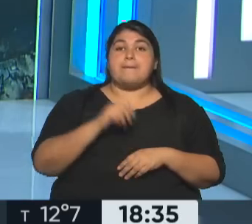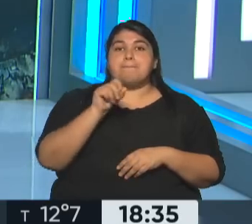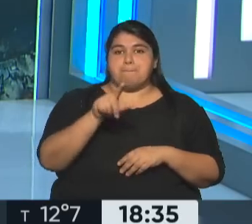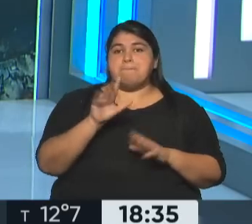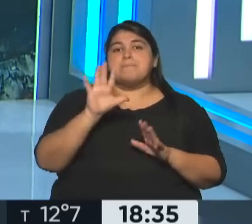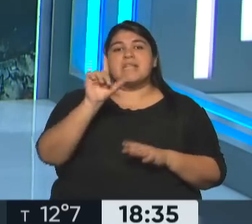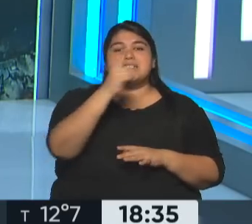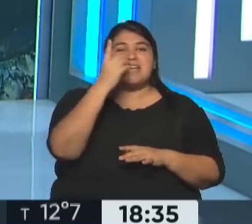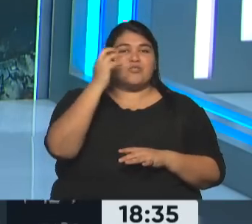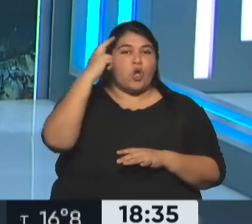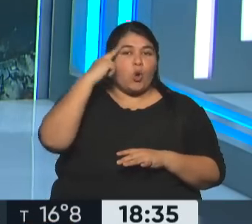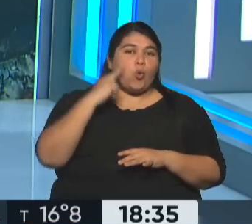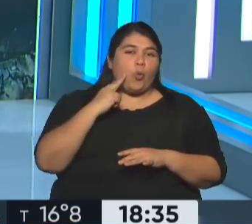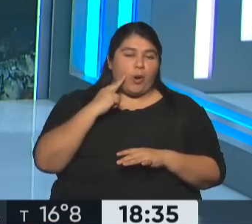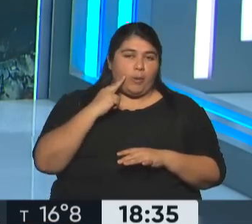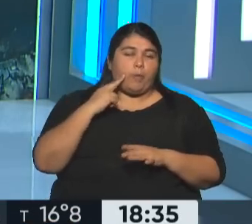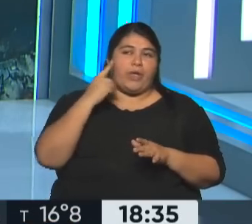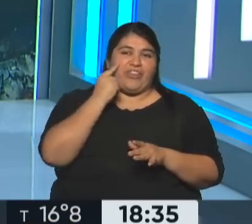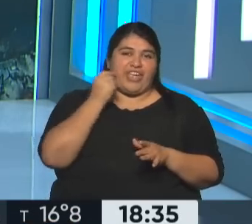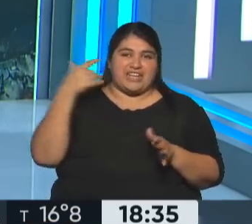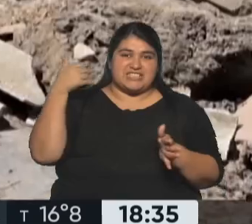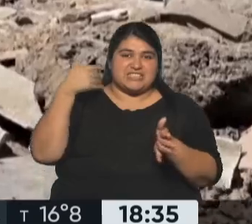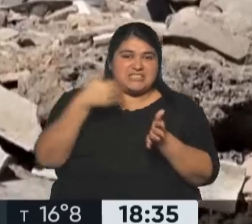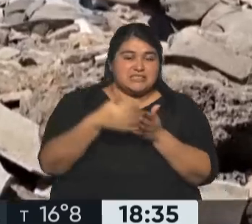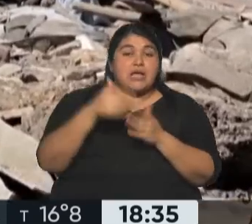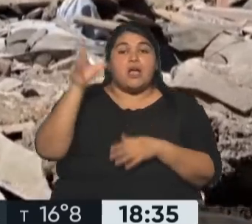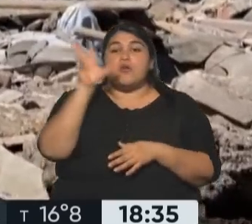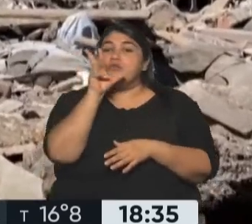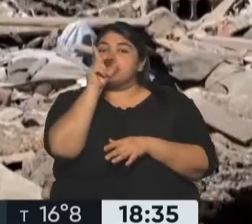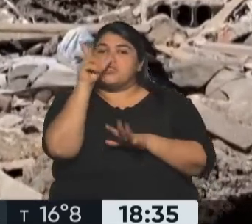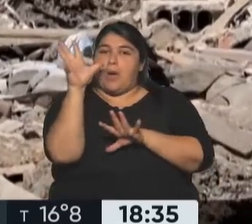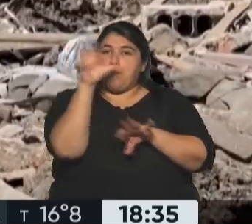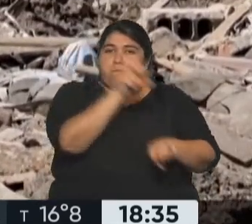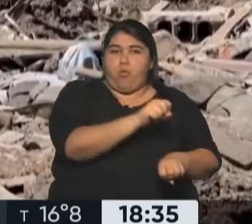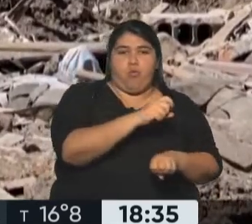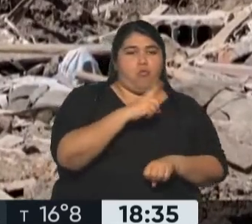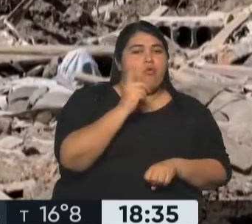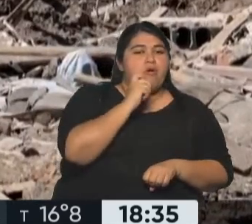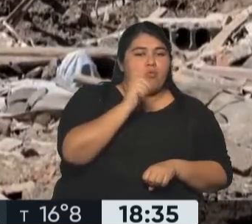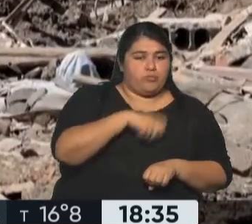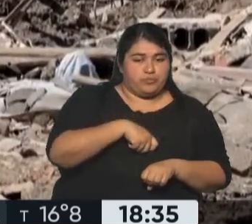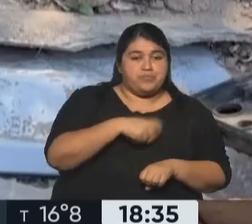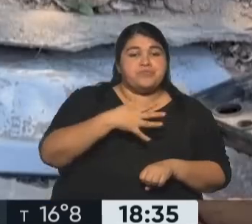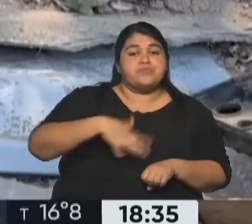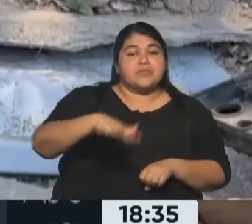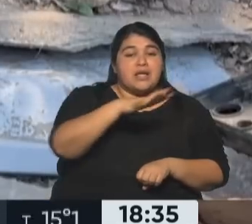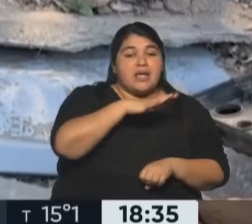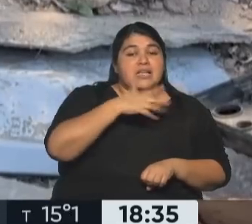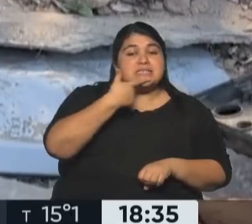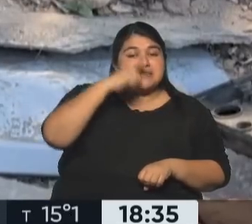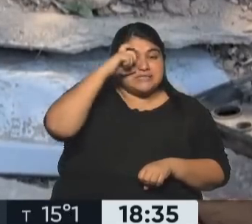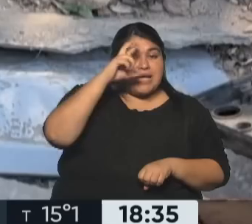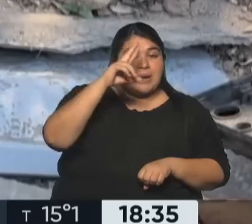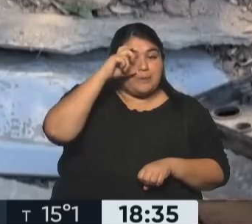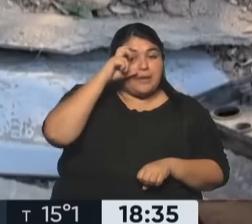A 109 días de la invasión de Rusia a Ucrania, se intensifican los combates en la ciudad estratégica de Severodonetsk, en el este